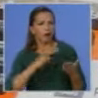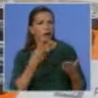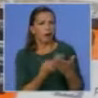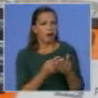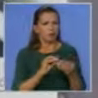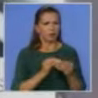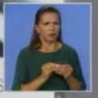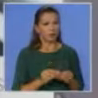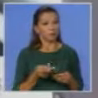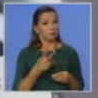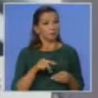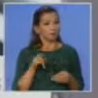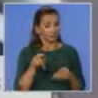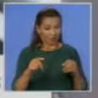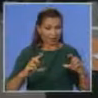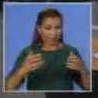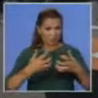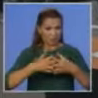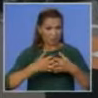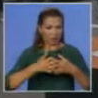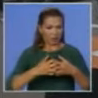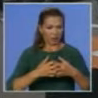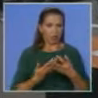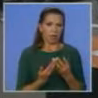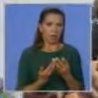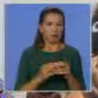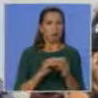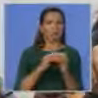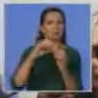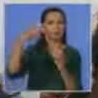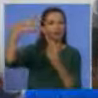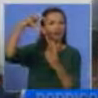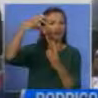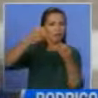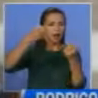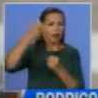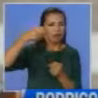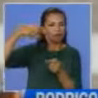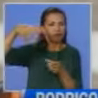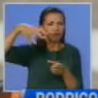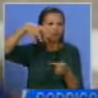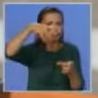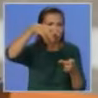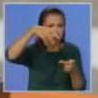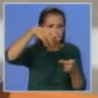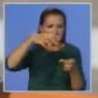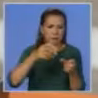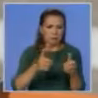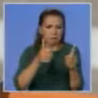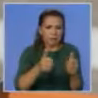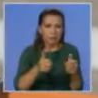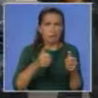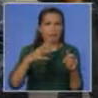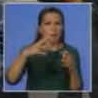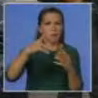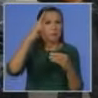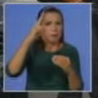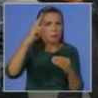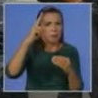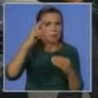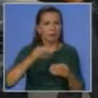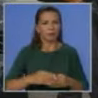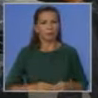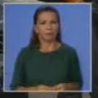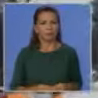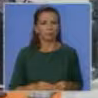escáneres bloqueaban las alarmas y los dispositivos de rastreo satelital. Con este aparato ustedes detectan si un vehículo tiene una alarma